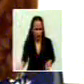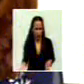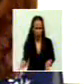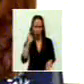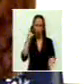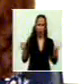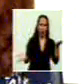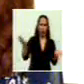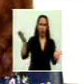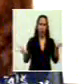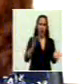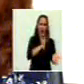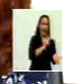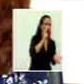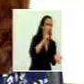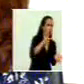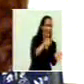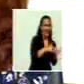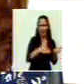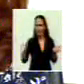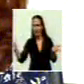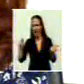2003 a la fecha.